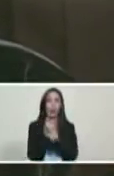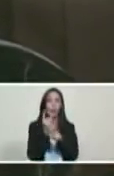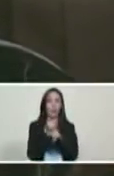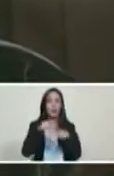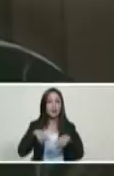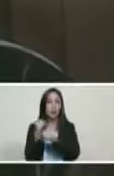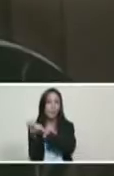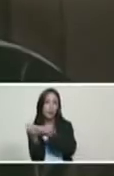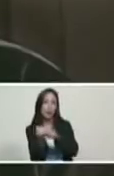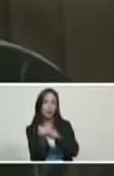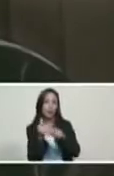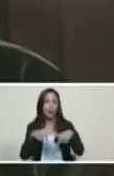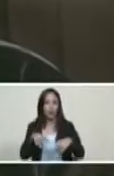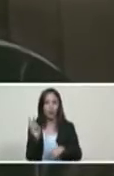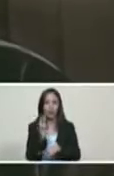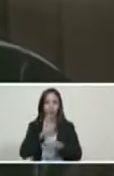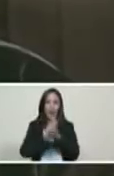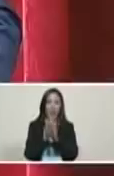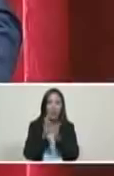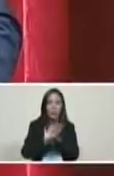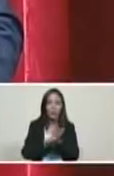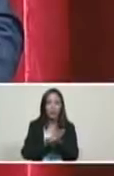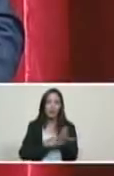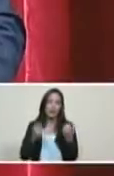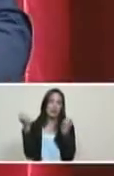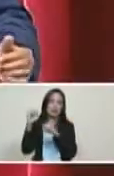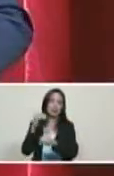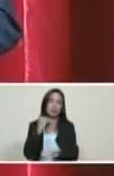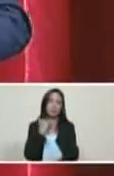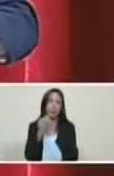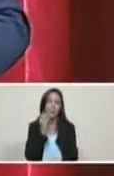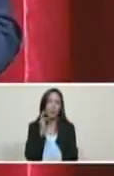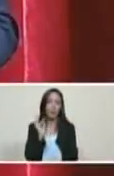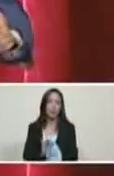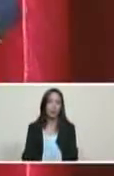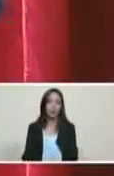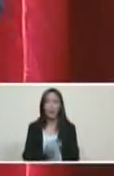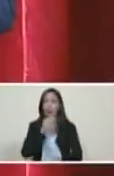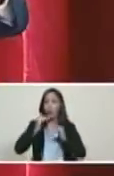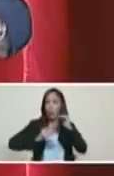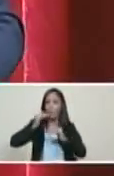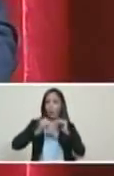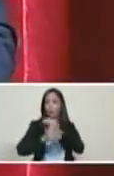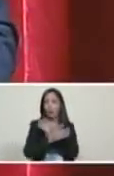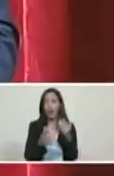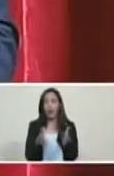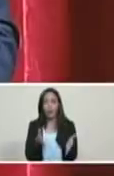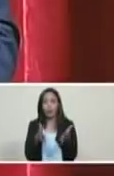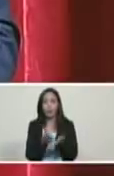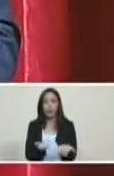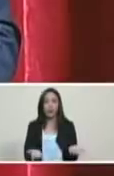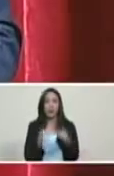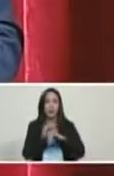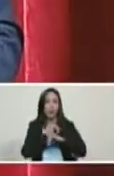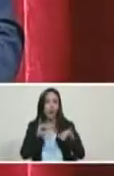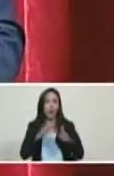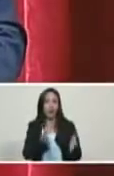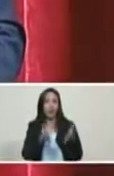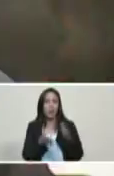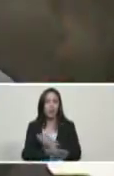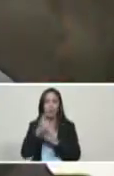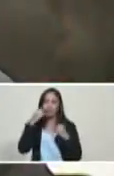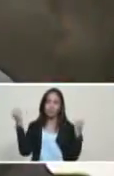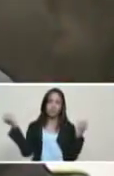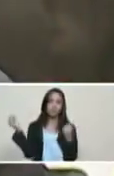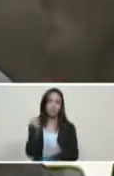O el básquetbol, o el fútbol, ¿con quién lo compare? Fue una goleada, fue una